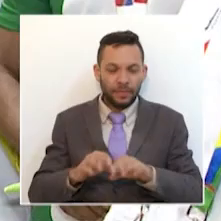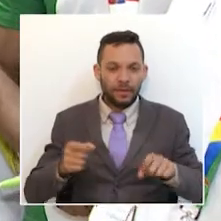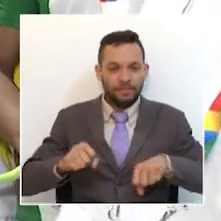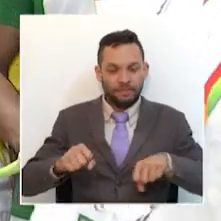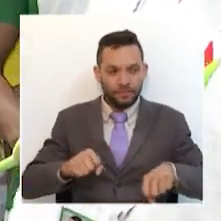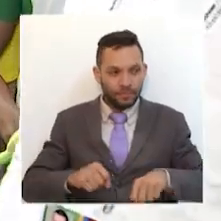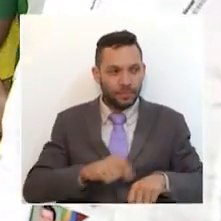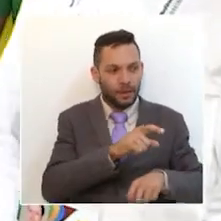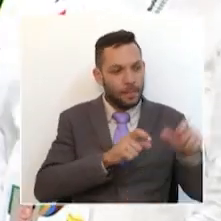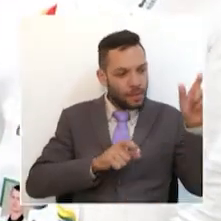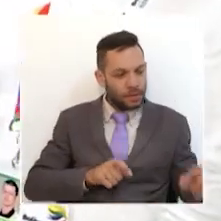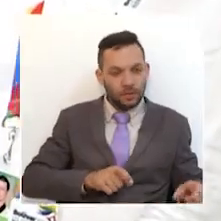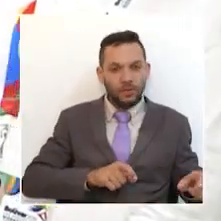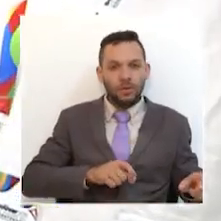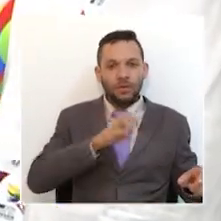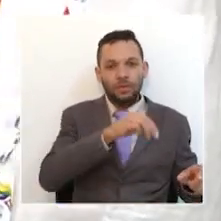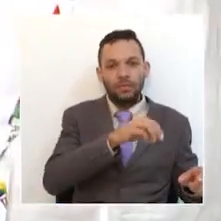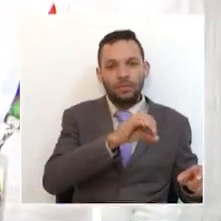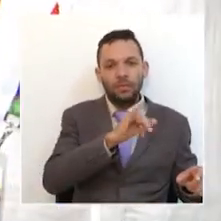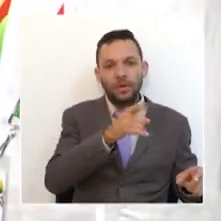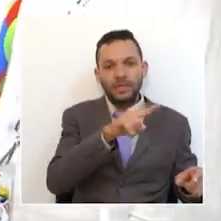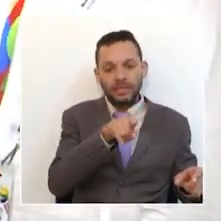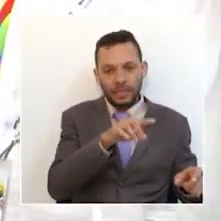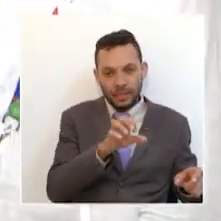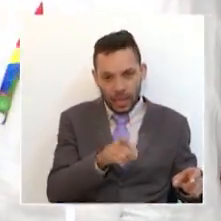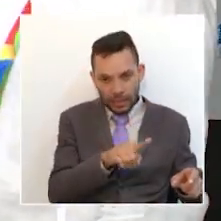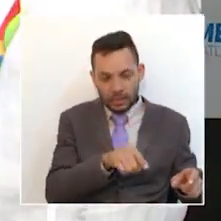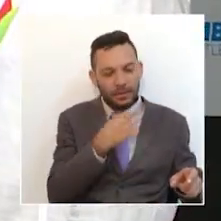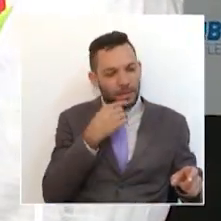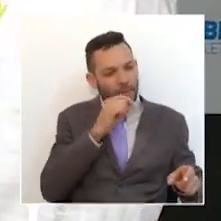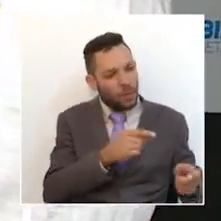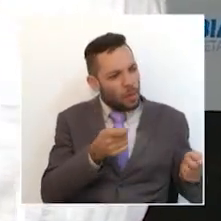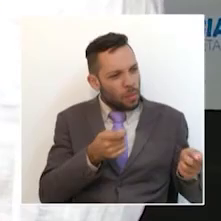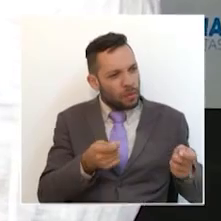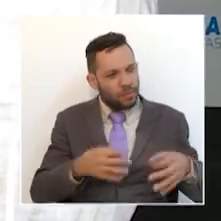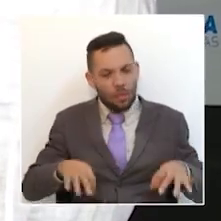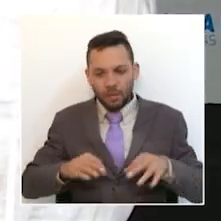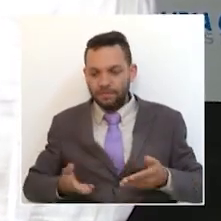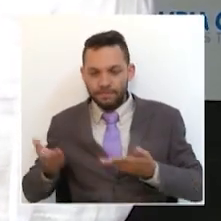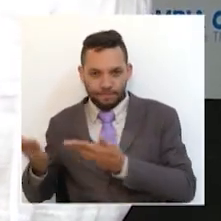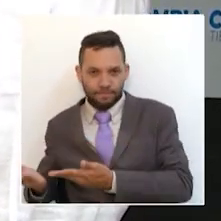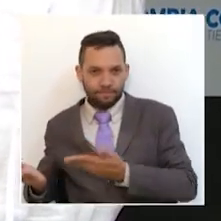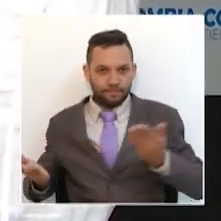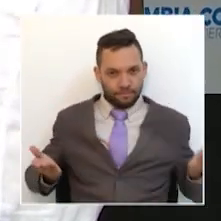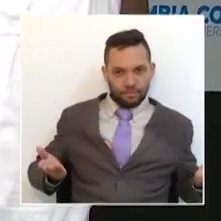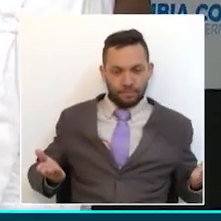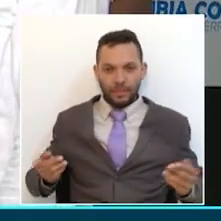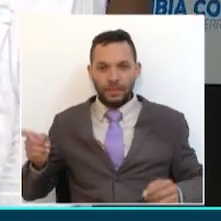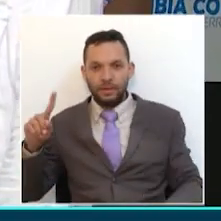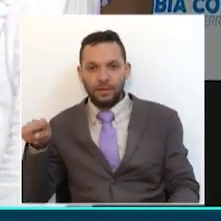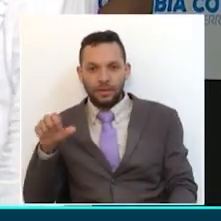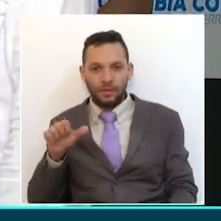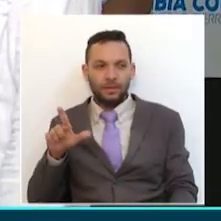Castillo también del departamento de Risaralda. Empecemos obviamente, aquí a mi izquierda tengo al profesor Salvador